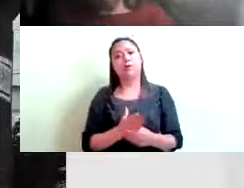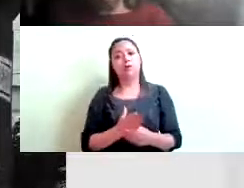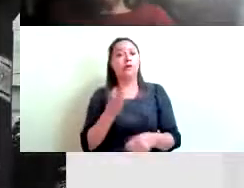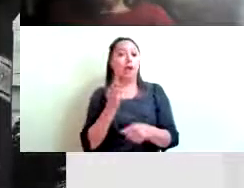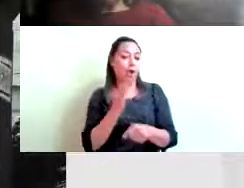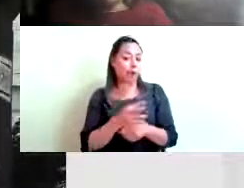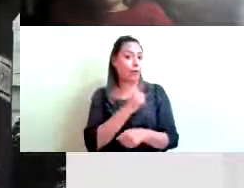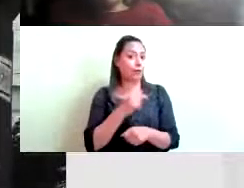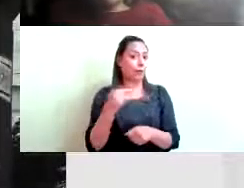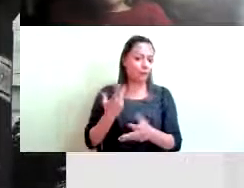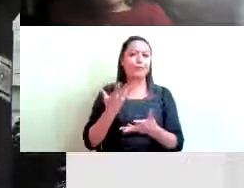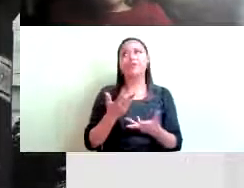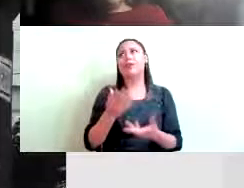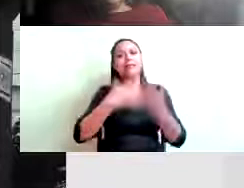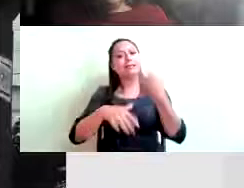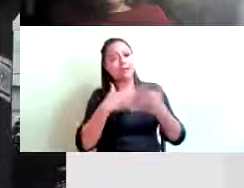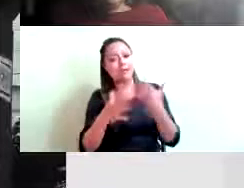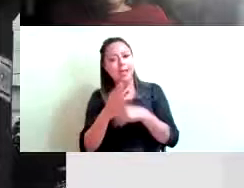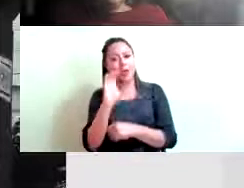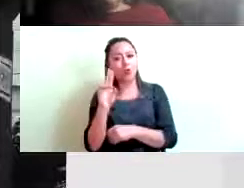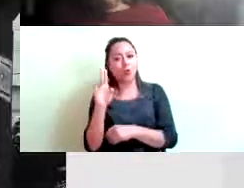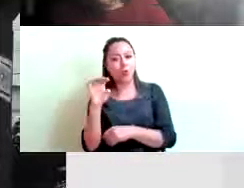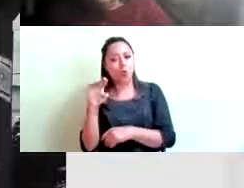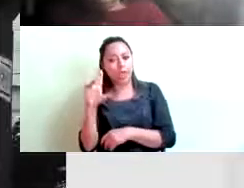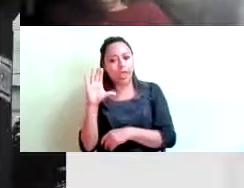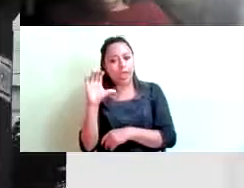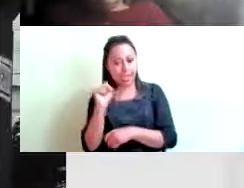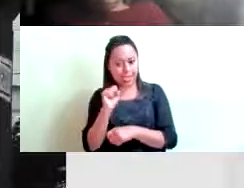cuencas dañando justamente otras